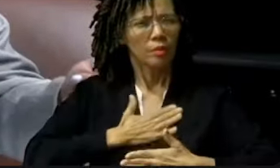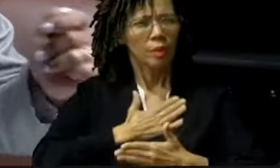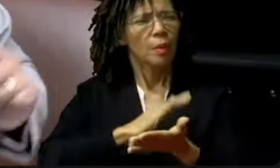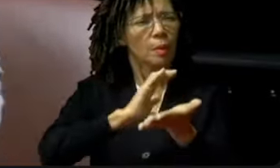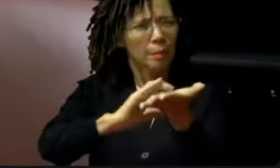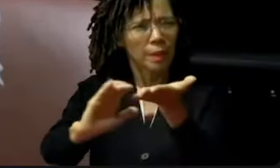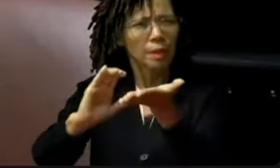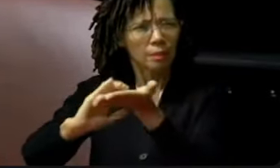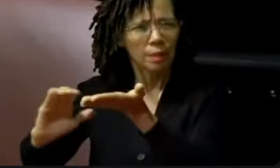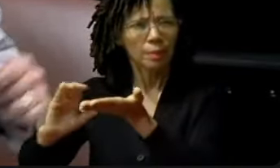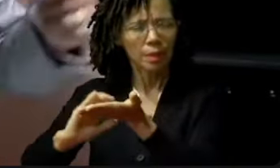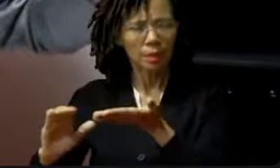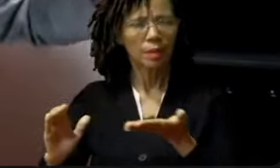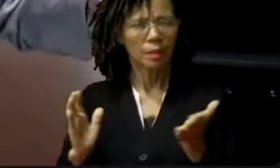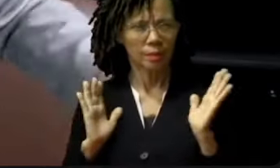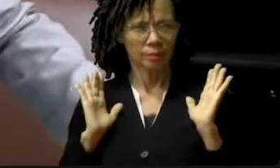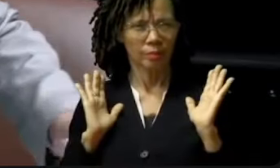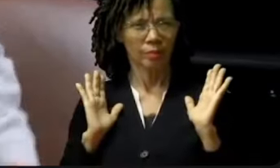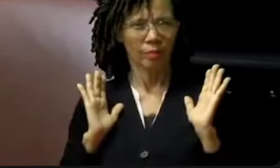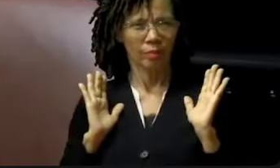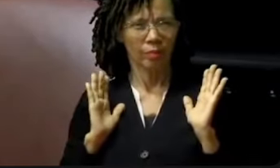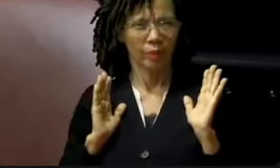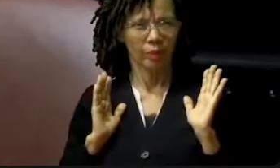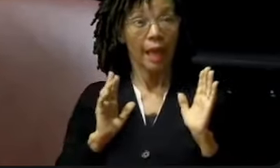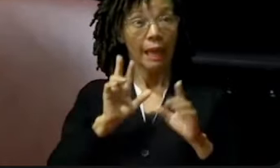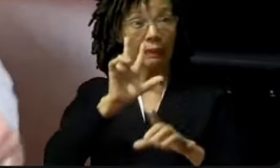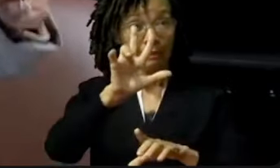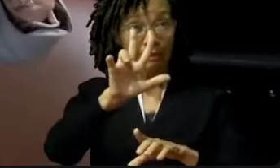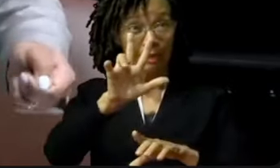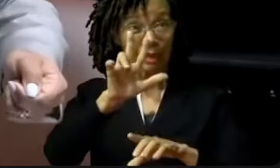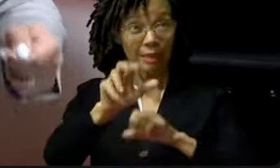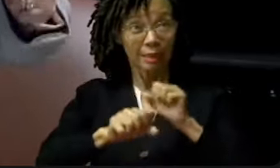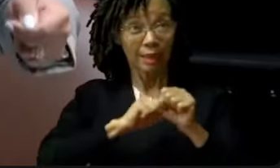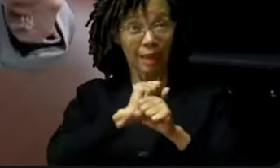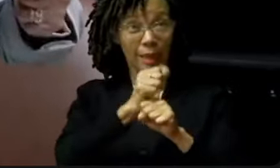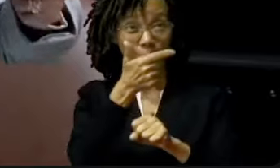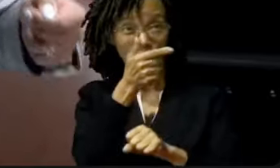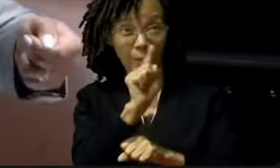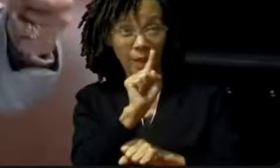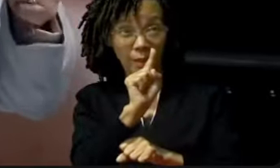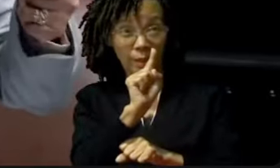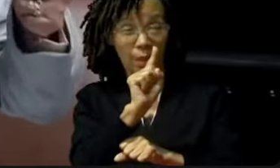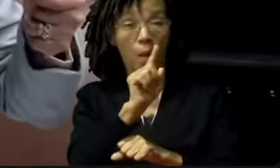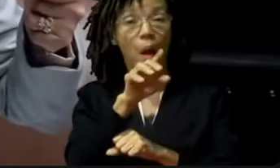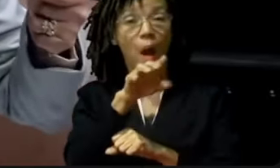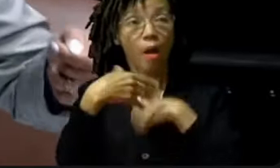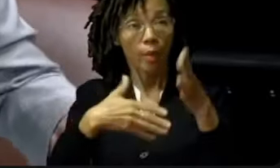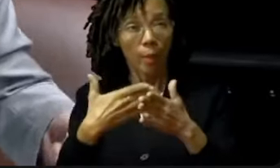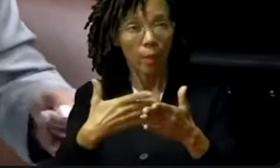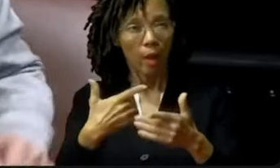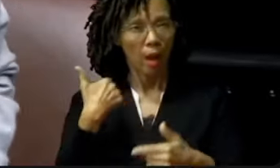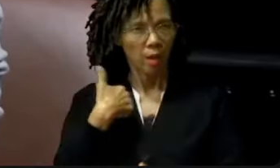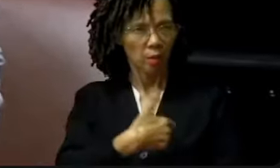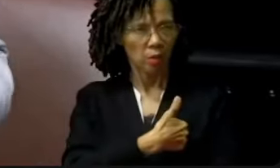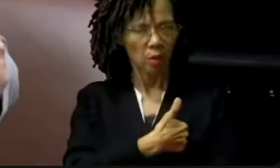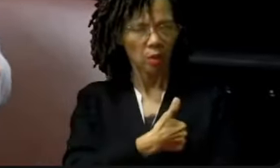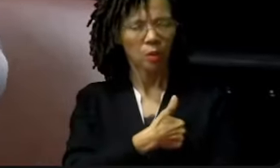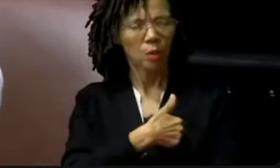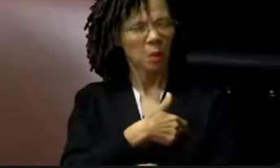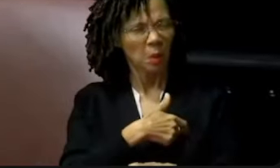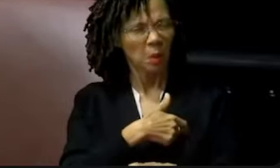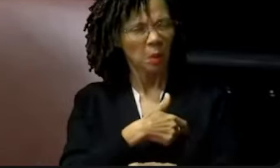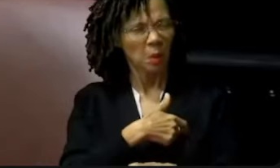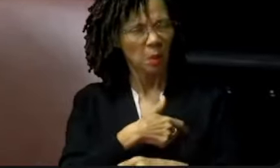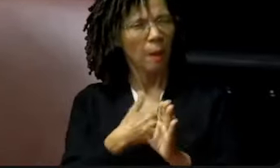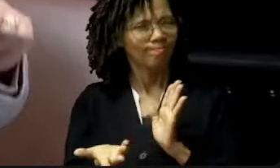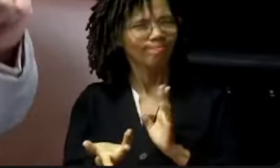en 3 años y medio nos van a pasar factura de un préstamo que se haya aprobado sin ninguna razón. Así que,